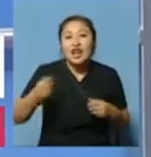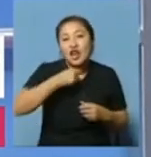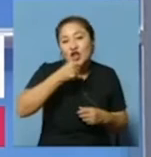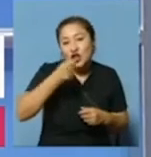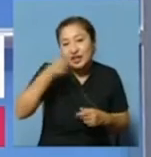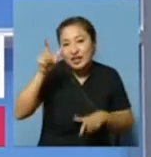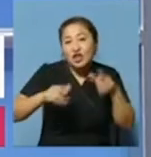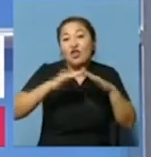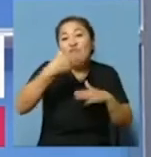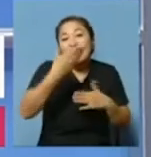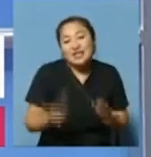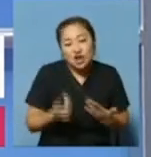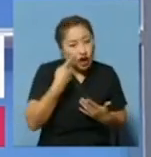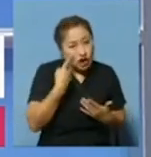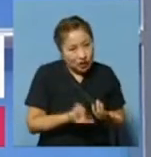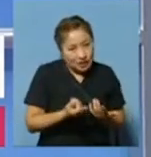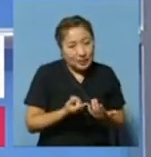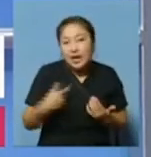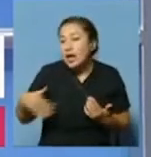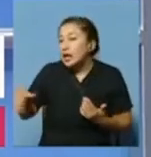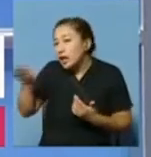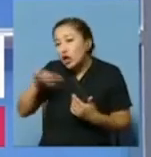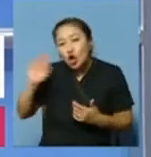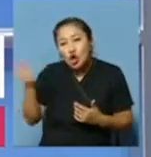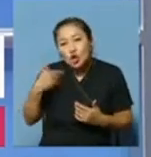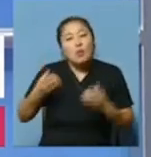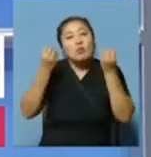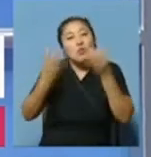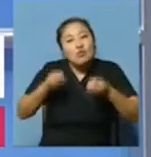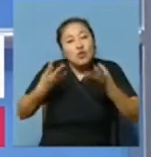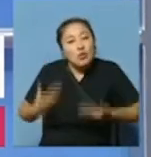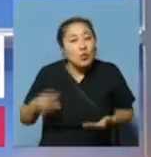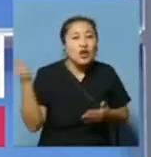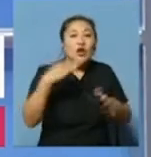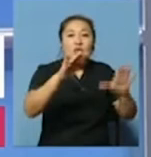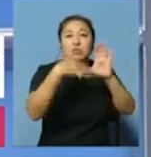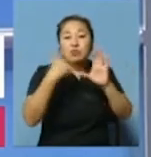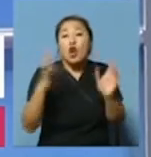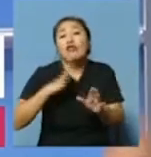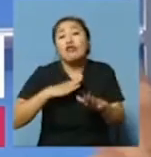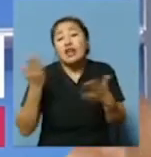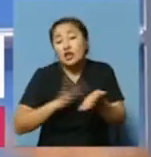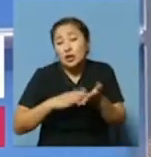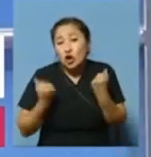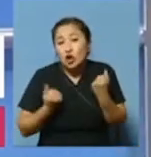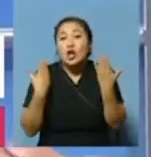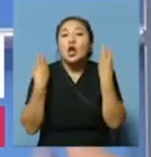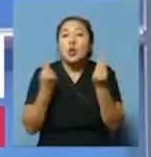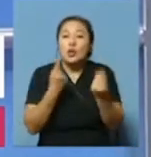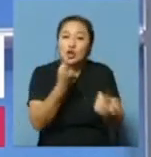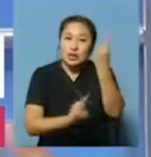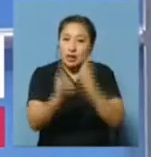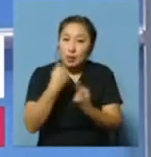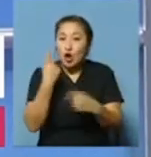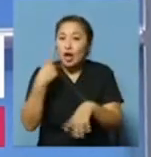son vecinos y en el interior mandan todos mandan todo lo que hace falta y lo buena que responde